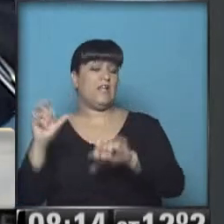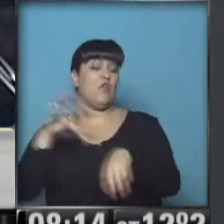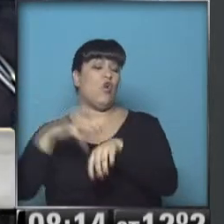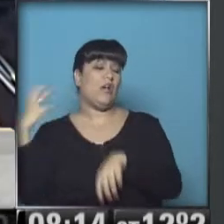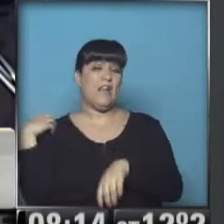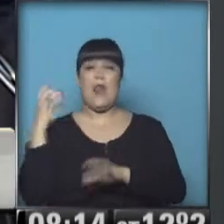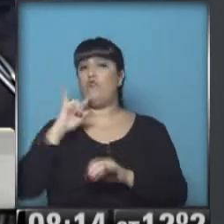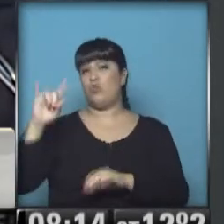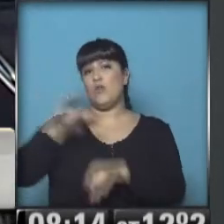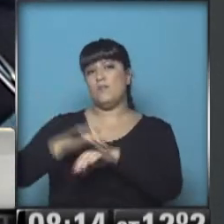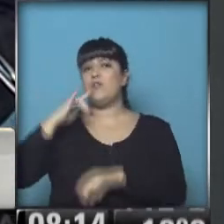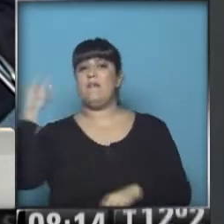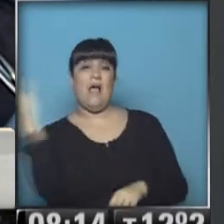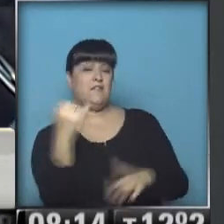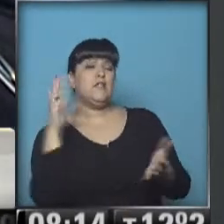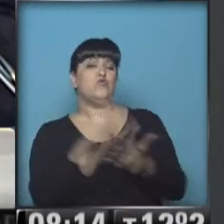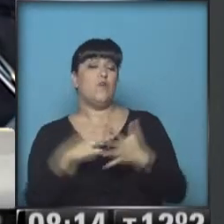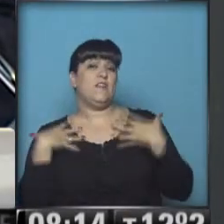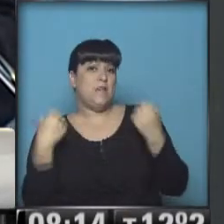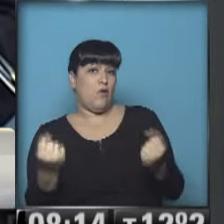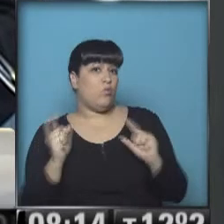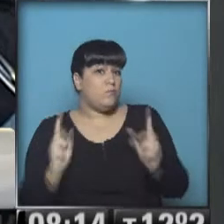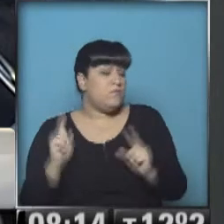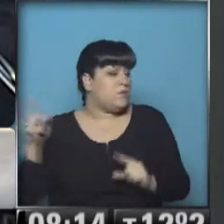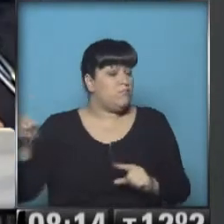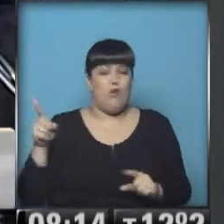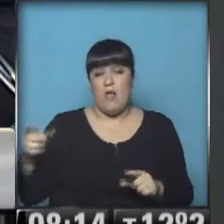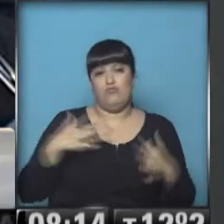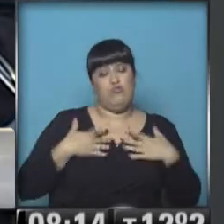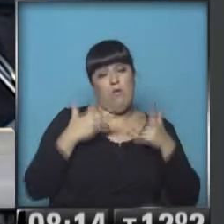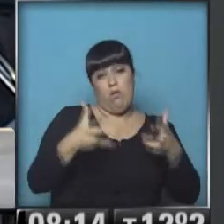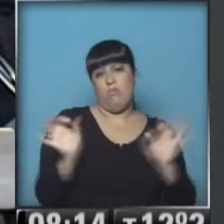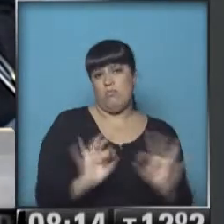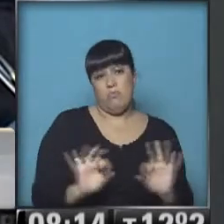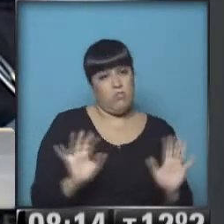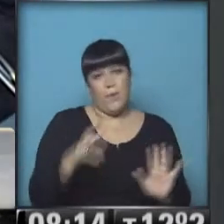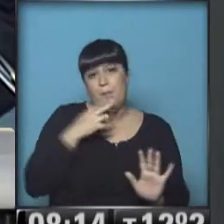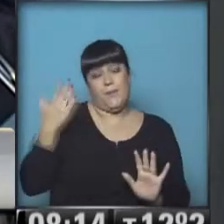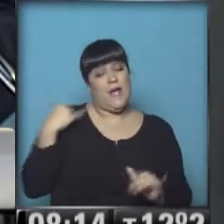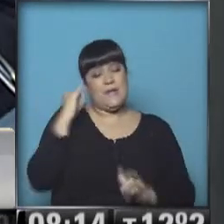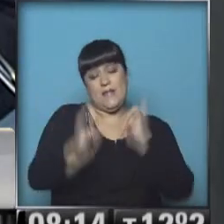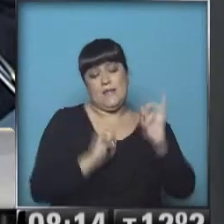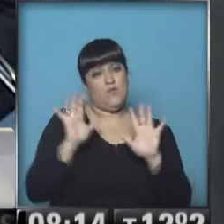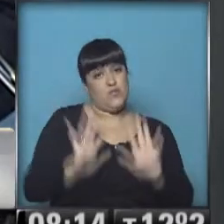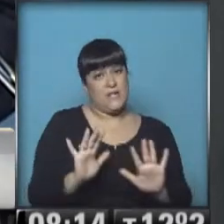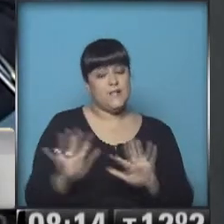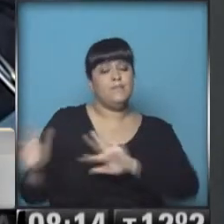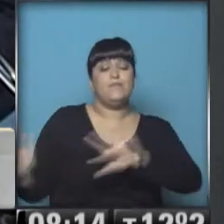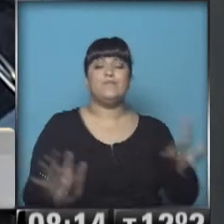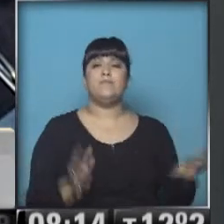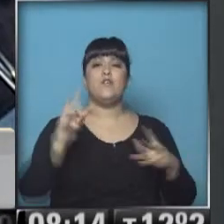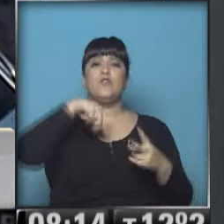y eso es lo que se ha publicado el día viernes respecto al tema